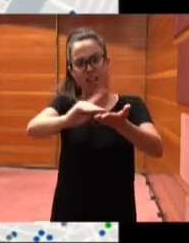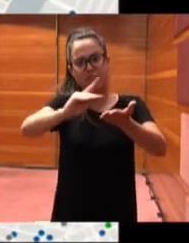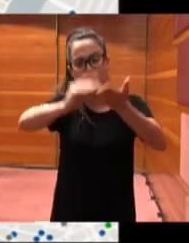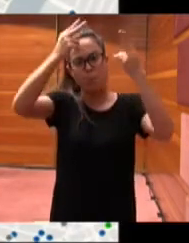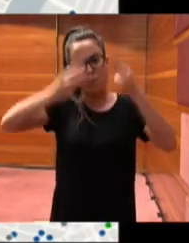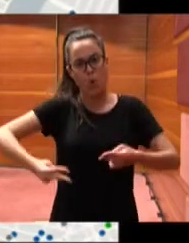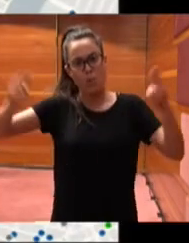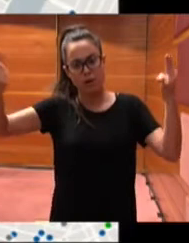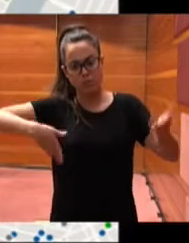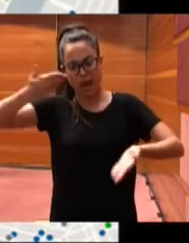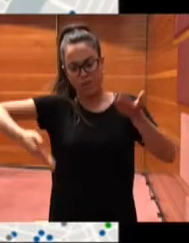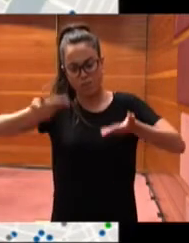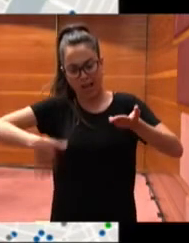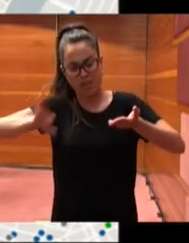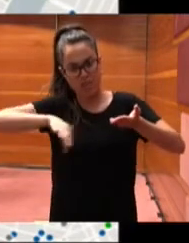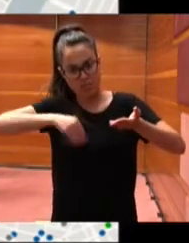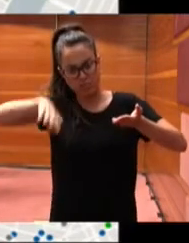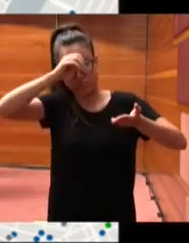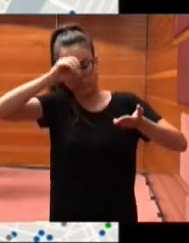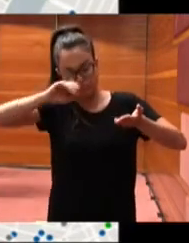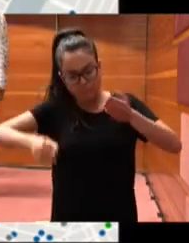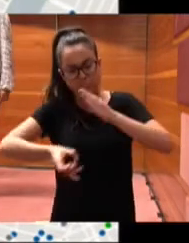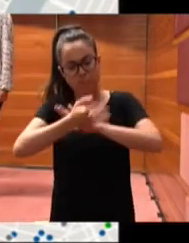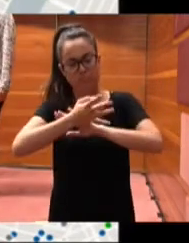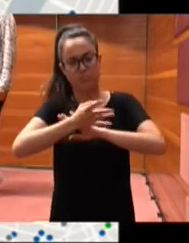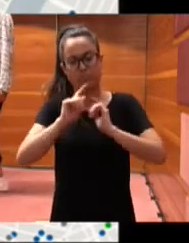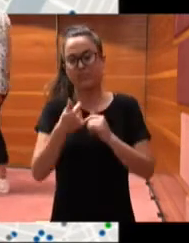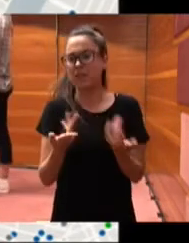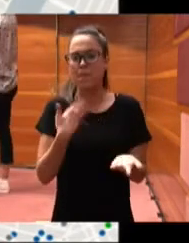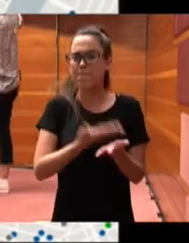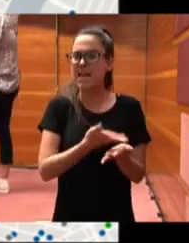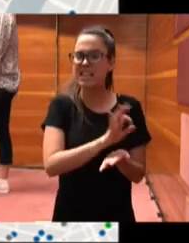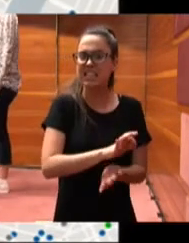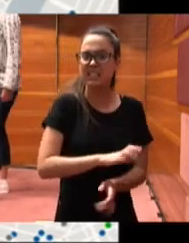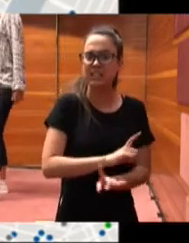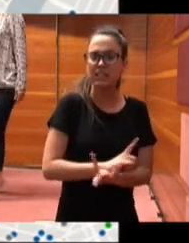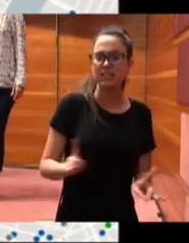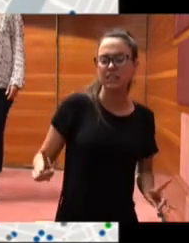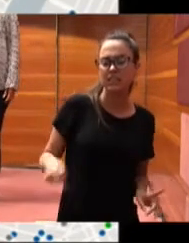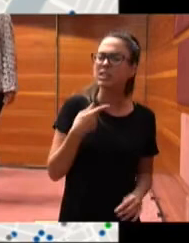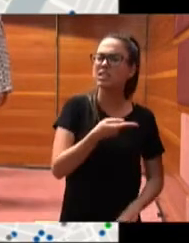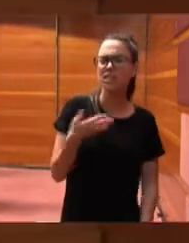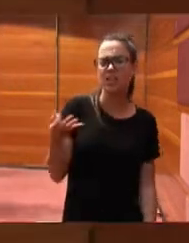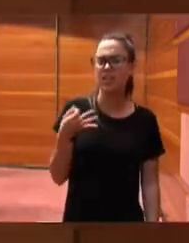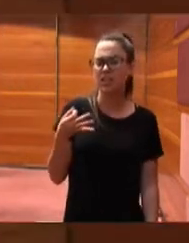que, lo que es peor, todavía que nadie los exigiese. ¿Qué es esto? El mapa